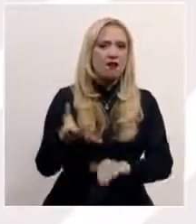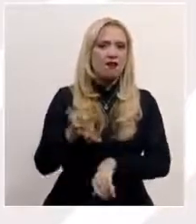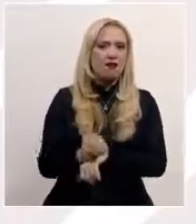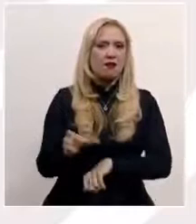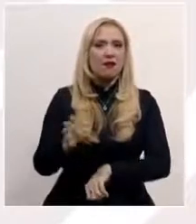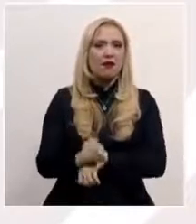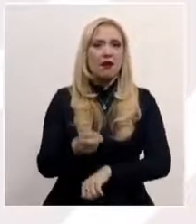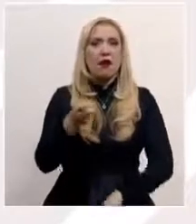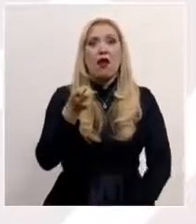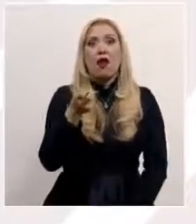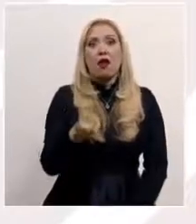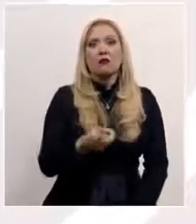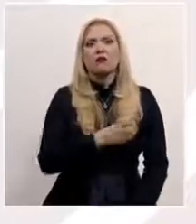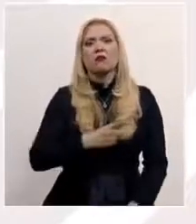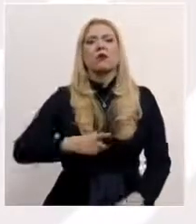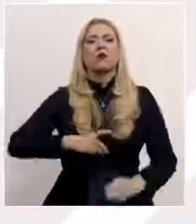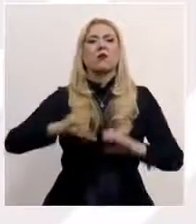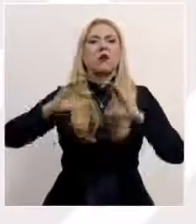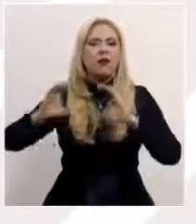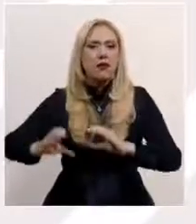desde los cuidados y la